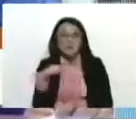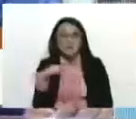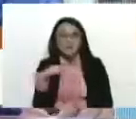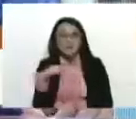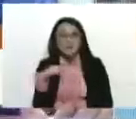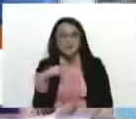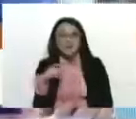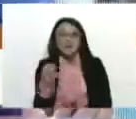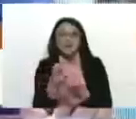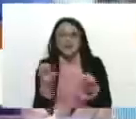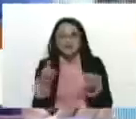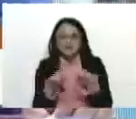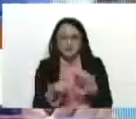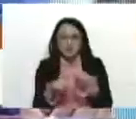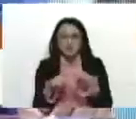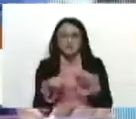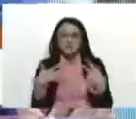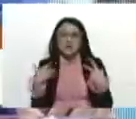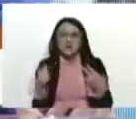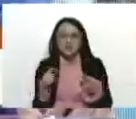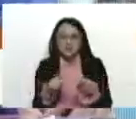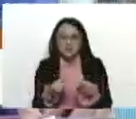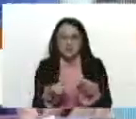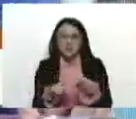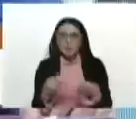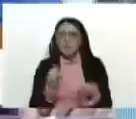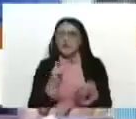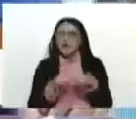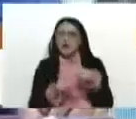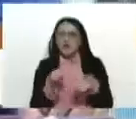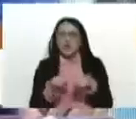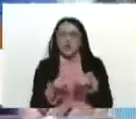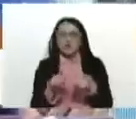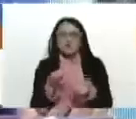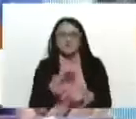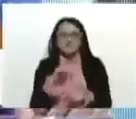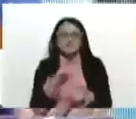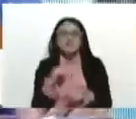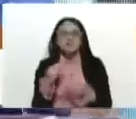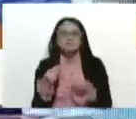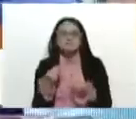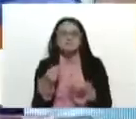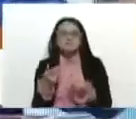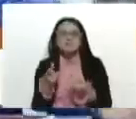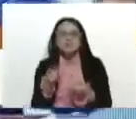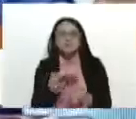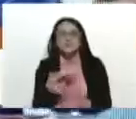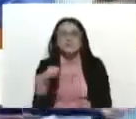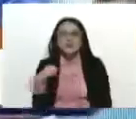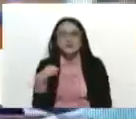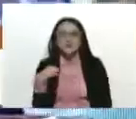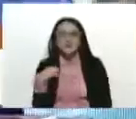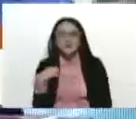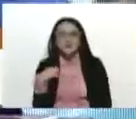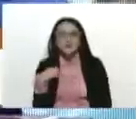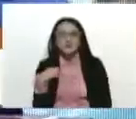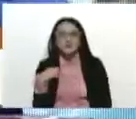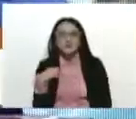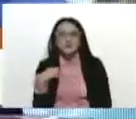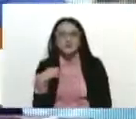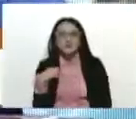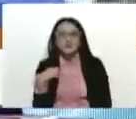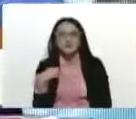desde la educación la salud cualquier cosa que podía ser privatizada lo iban a privatizar con el agravante